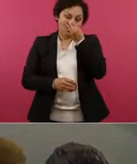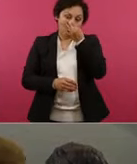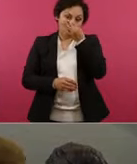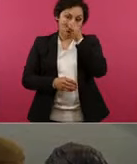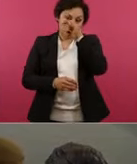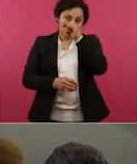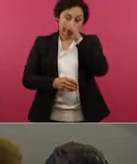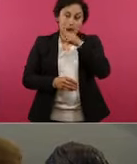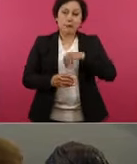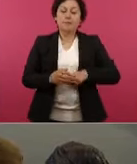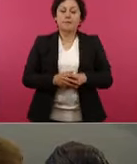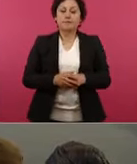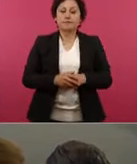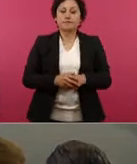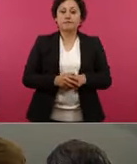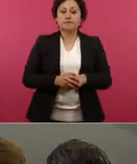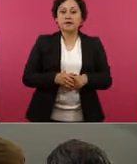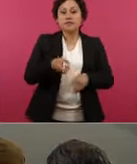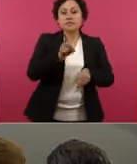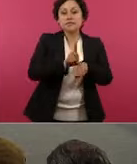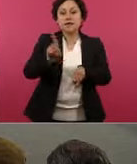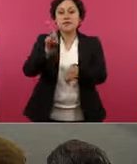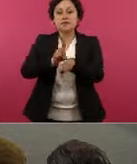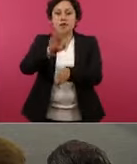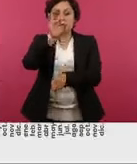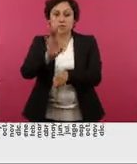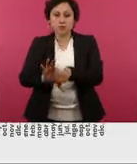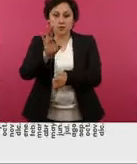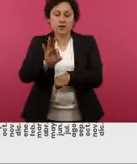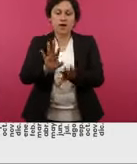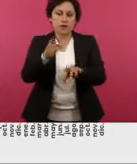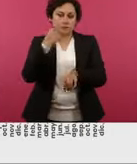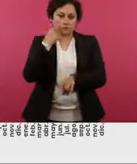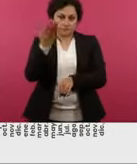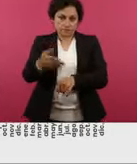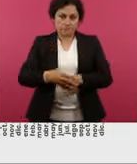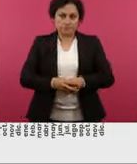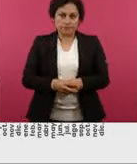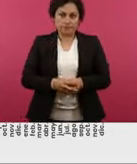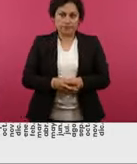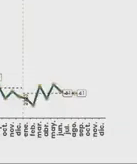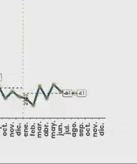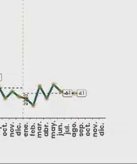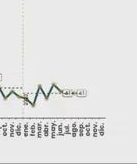Promedio diario. Claro, es robo de vehículo con violencia, promedio de 4.1.